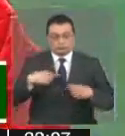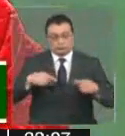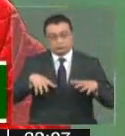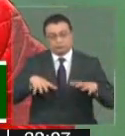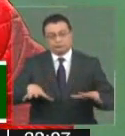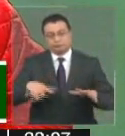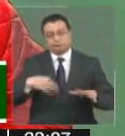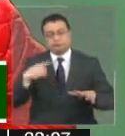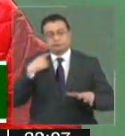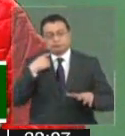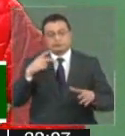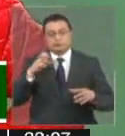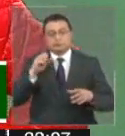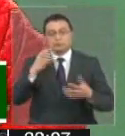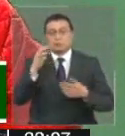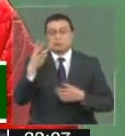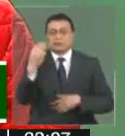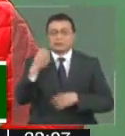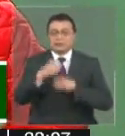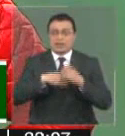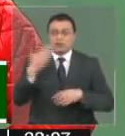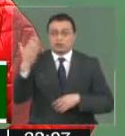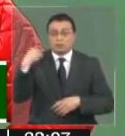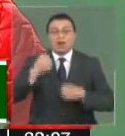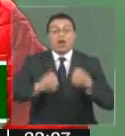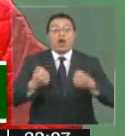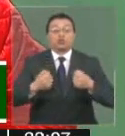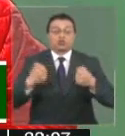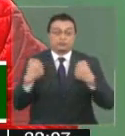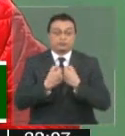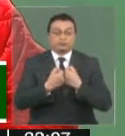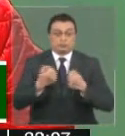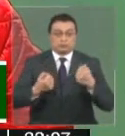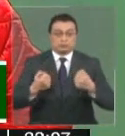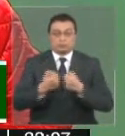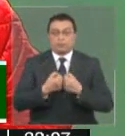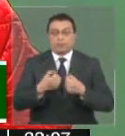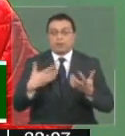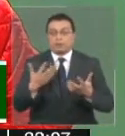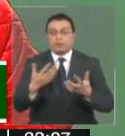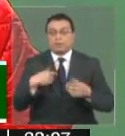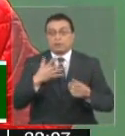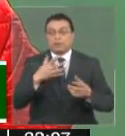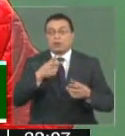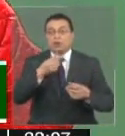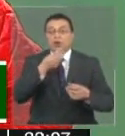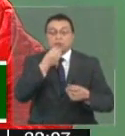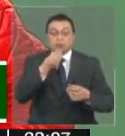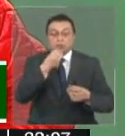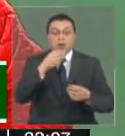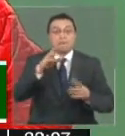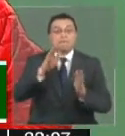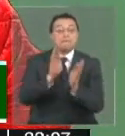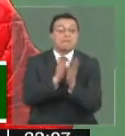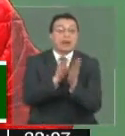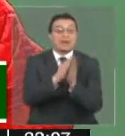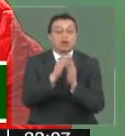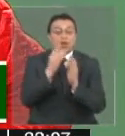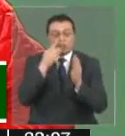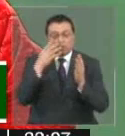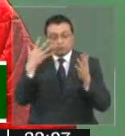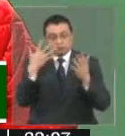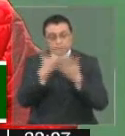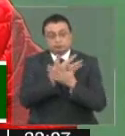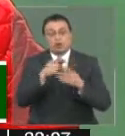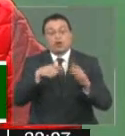hace casi 13 años a raíz de un accidente automovilístico por una intoxicación por mariscos. Iba a camino de